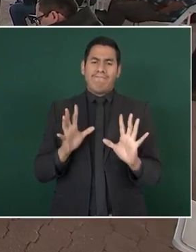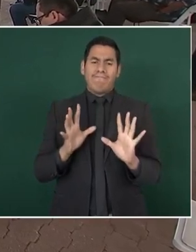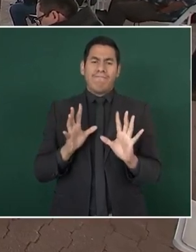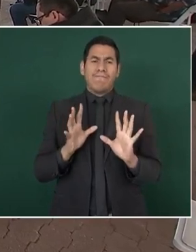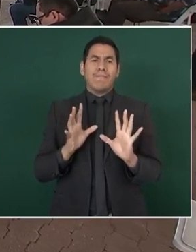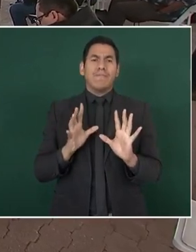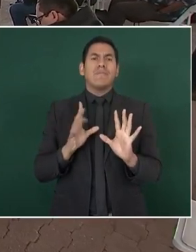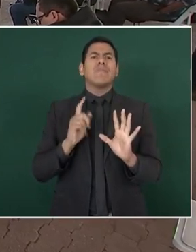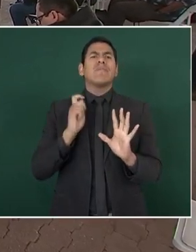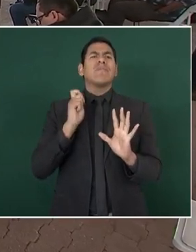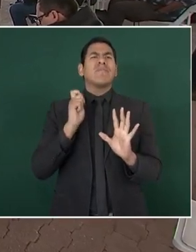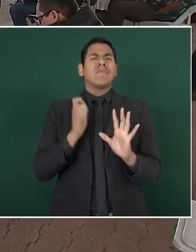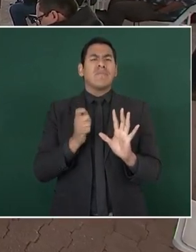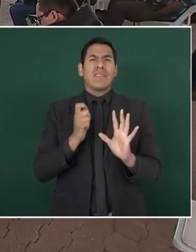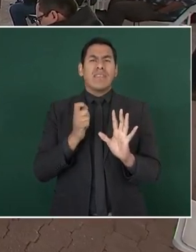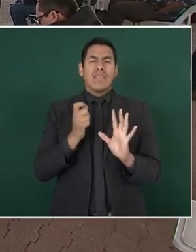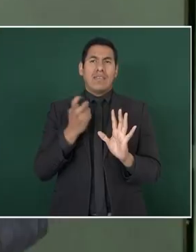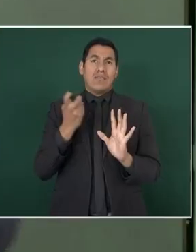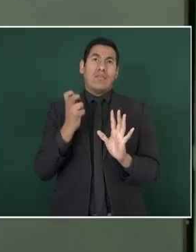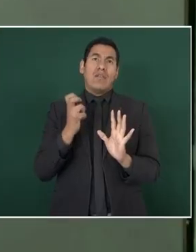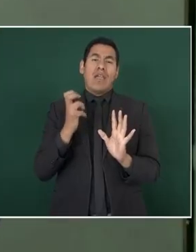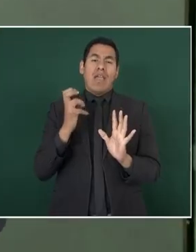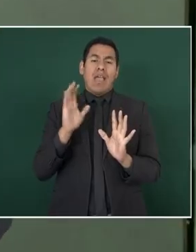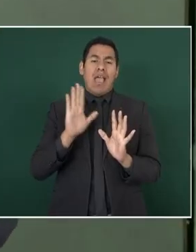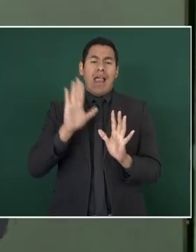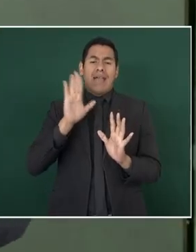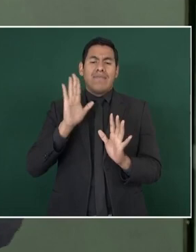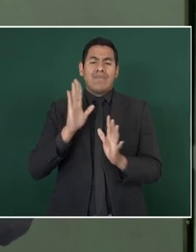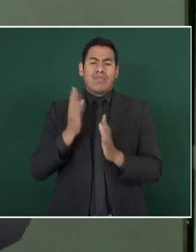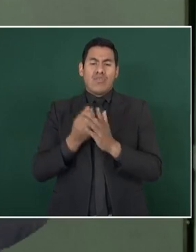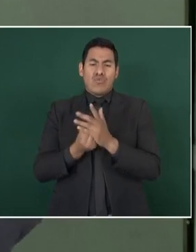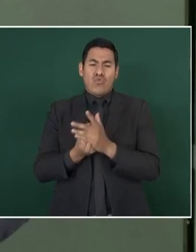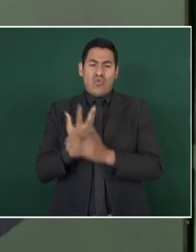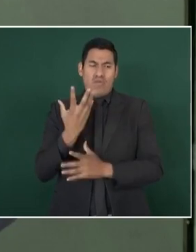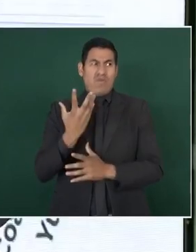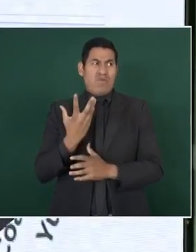algo relativamente nuevo, pues.